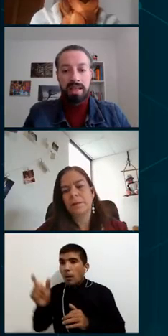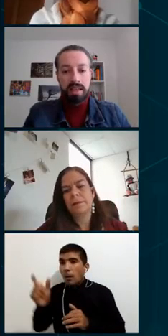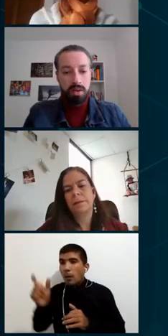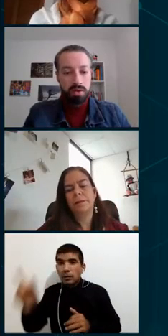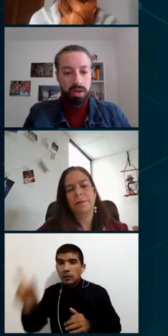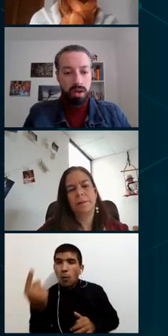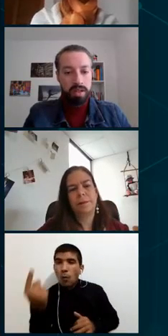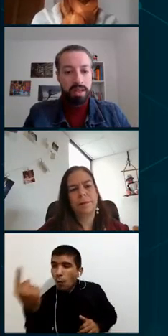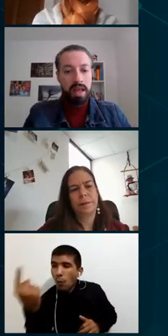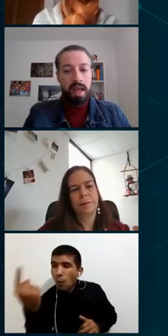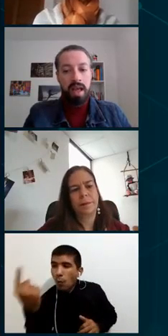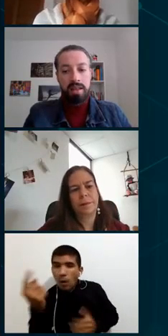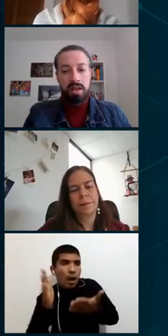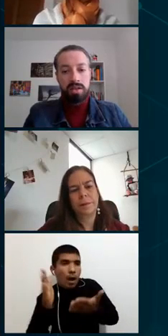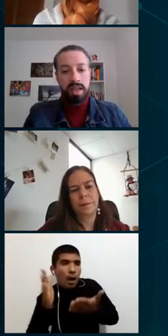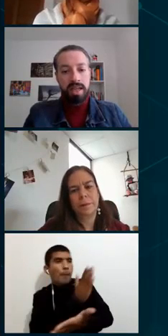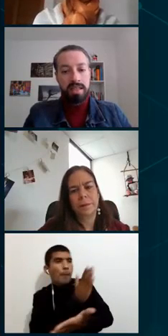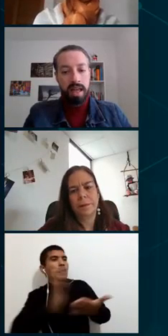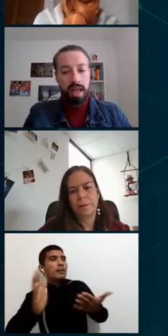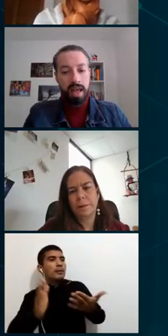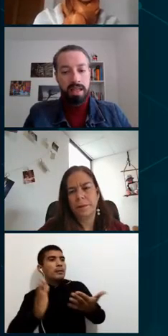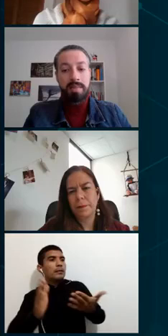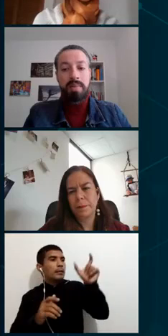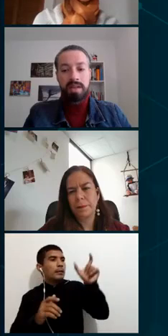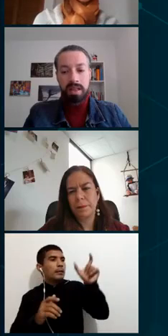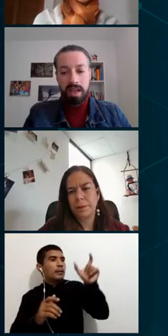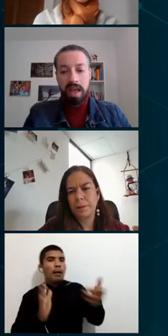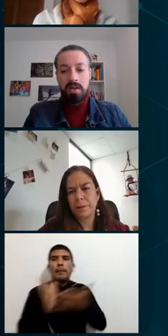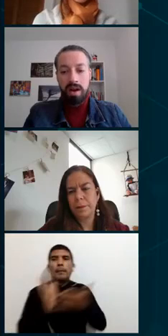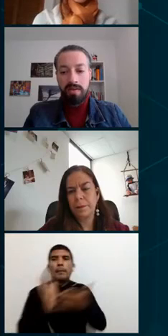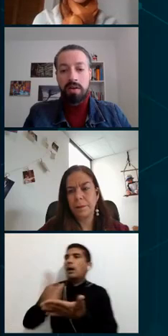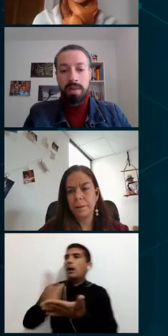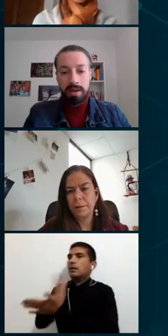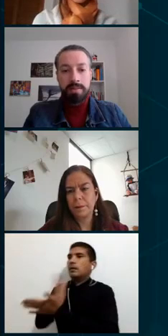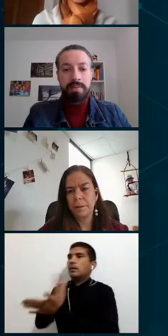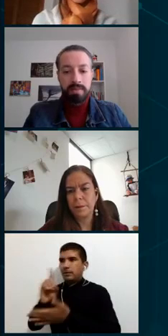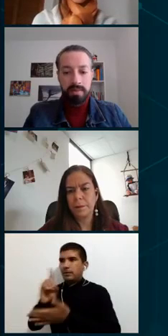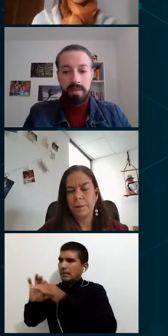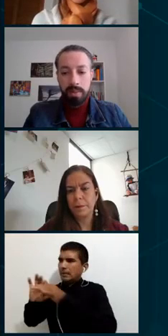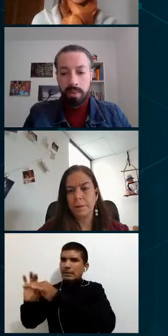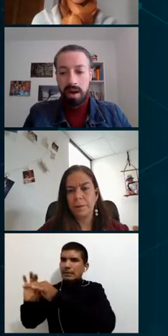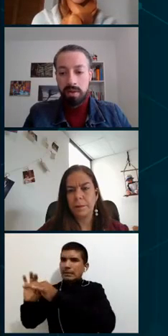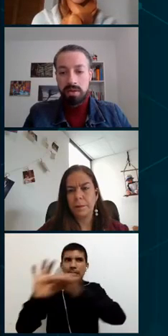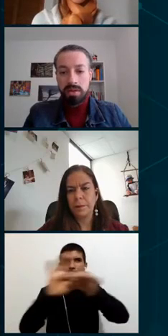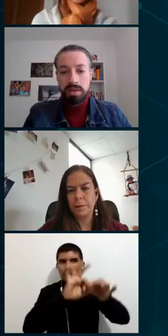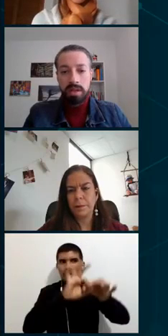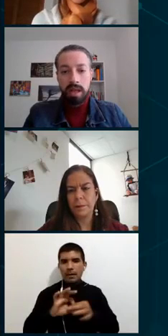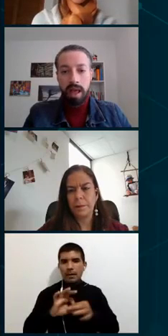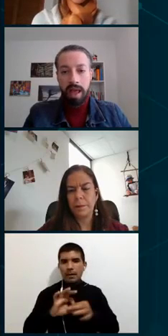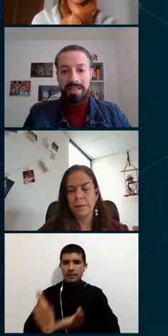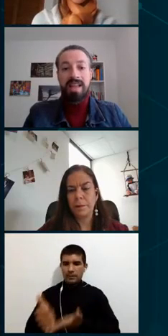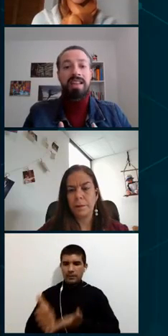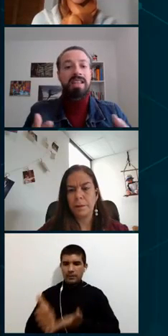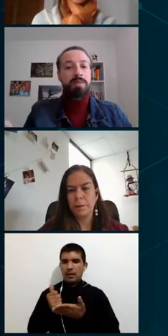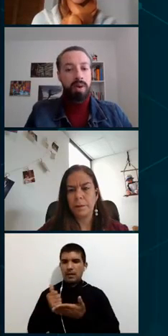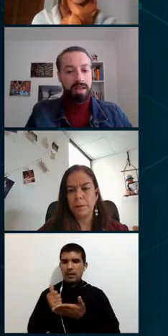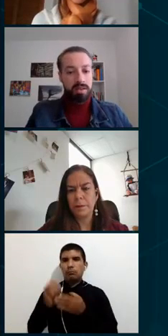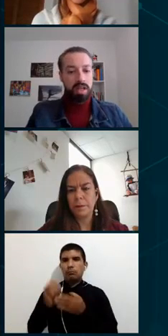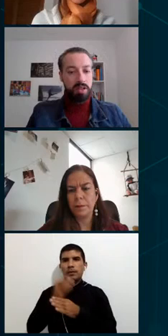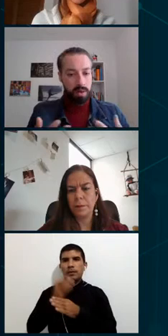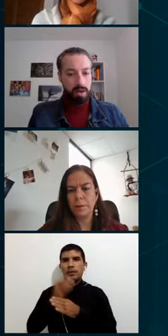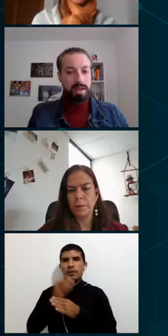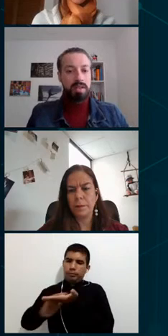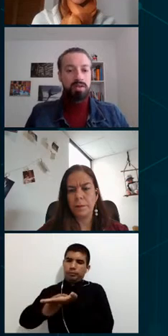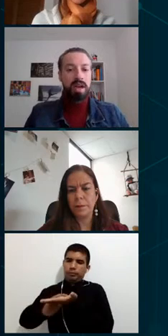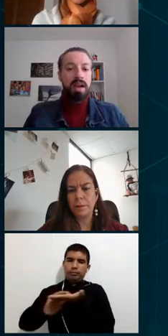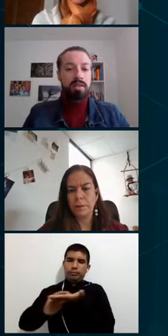más esas soluciones. Entonces, es importante que de alguna forma podamos estar